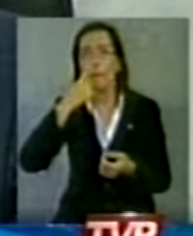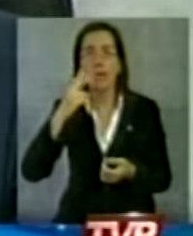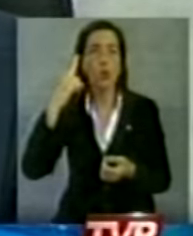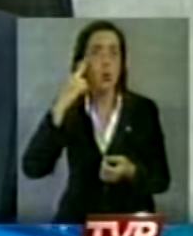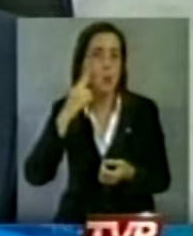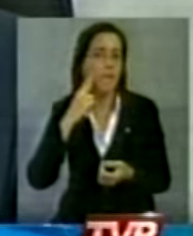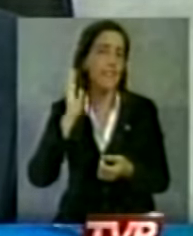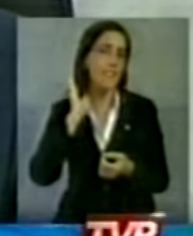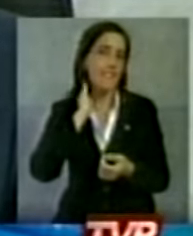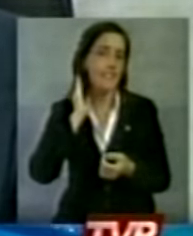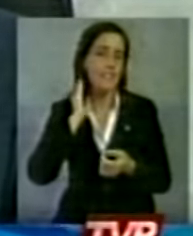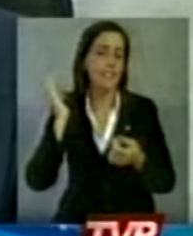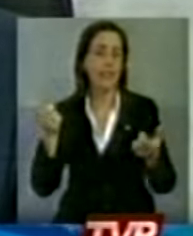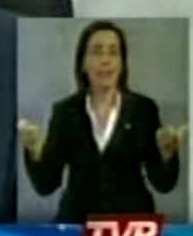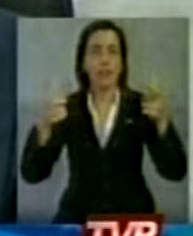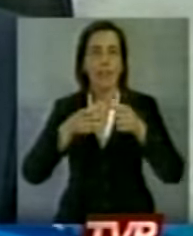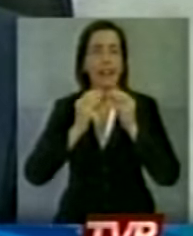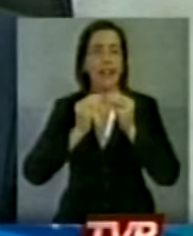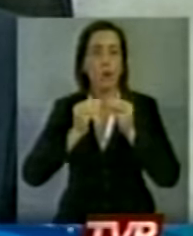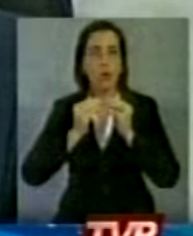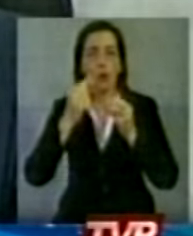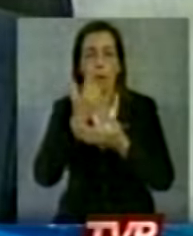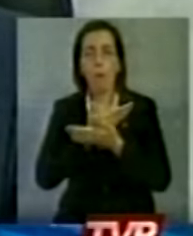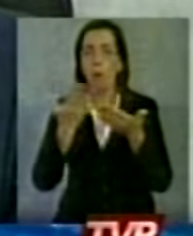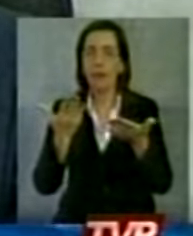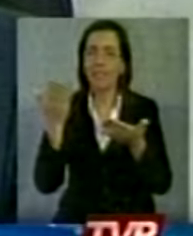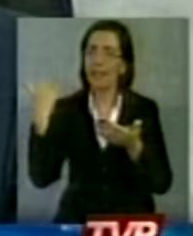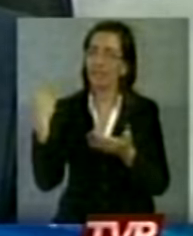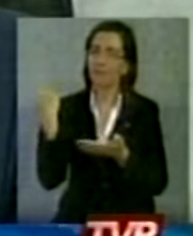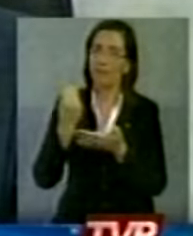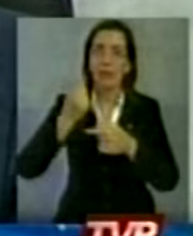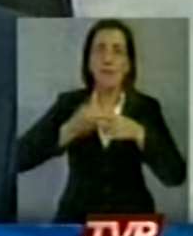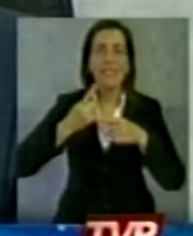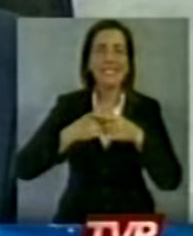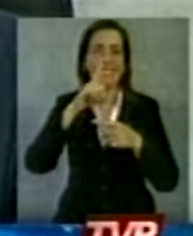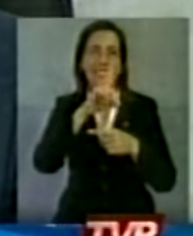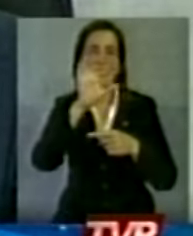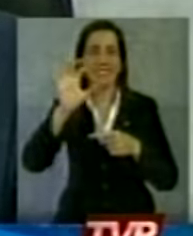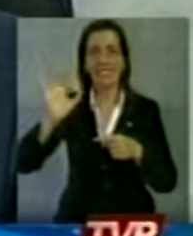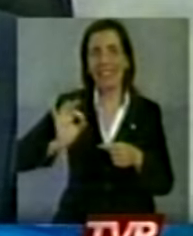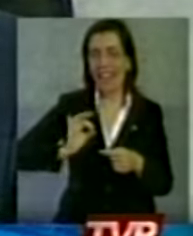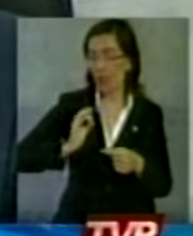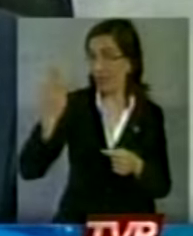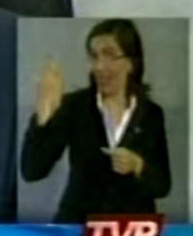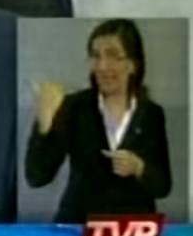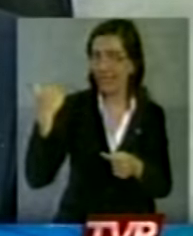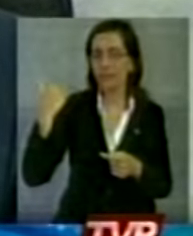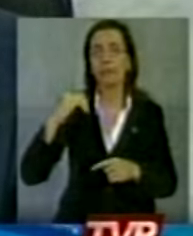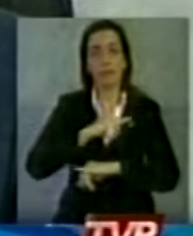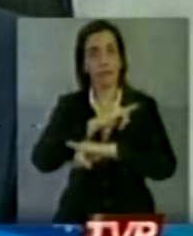1916, representando a Buenos Aires en la celebración del centenario,